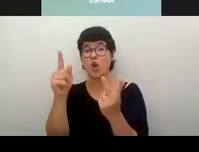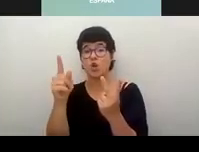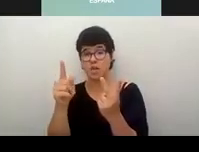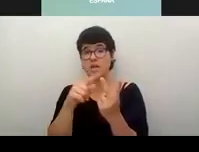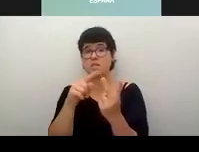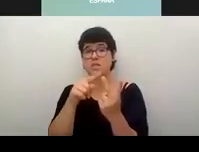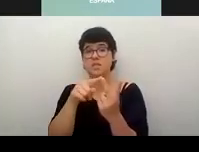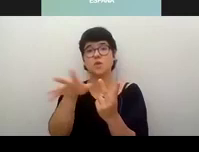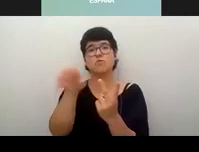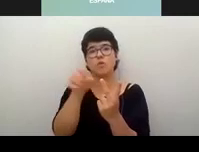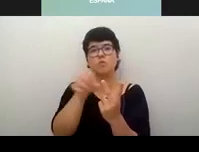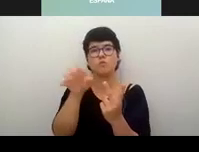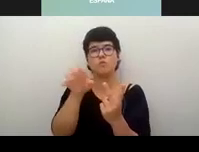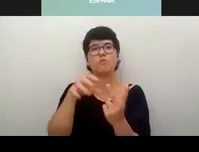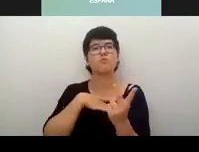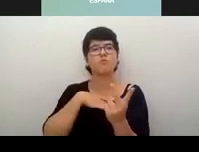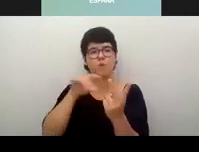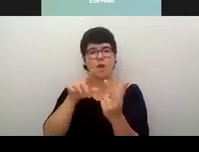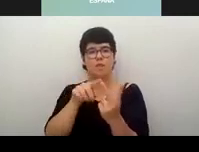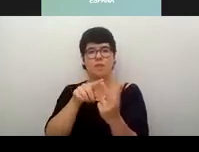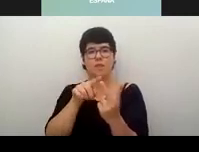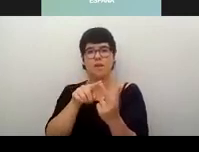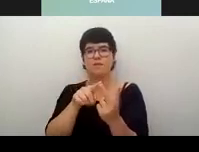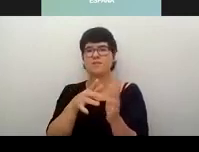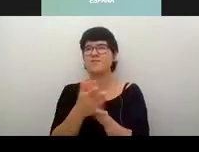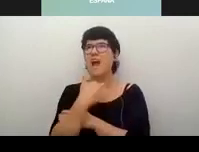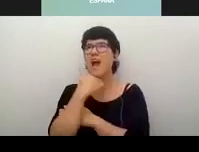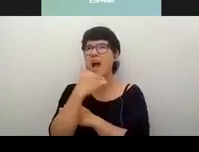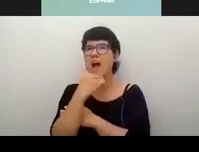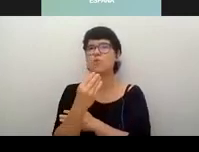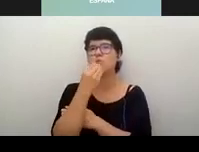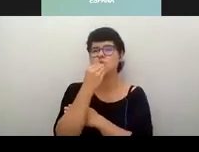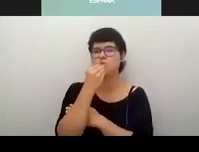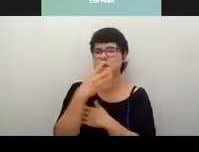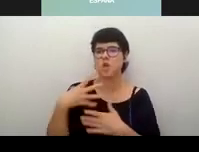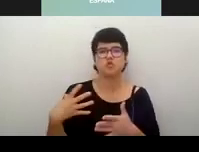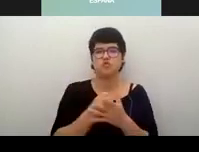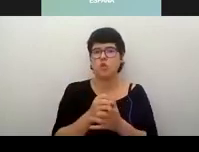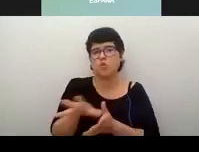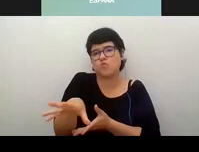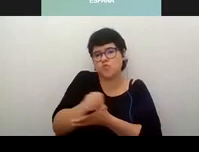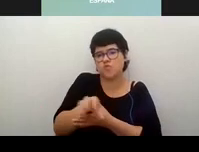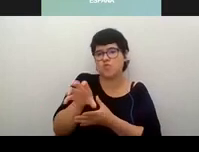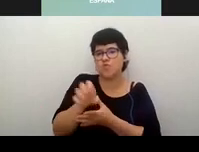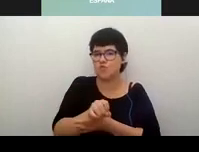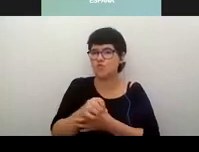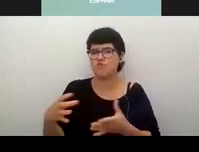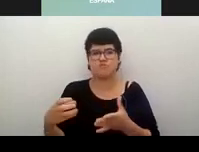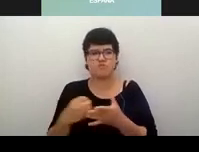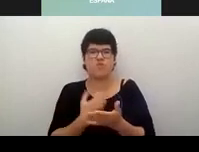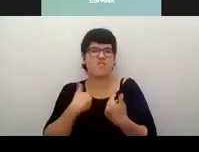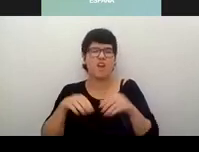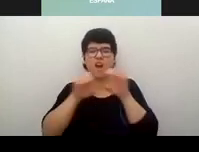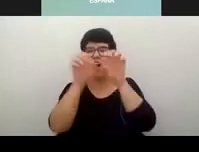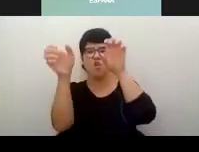de recogerlas. Es decir, de cualquier alimento, a nivel intestinal absorbemos todas las calorías que necesitamos. Y a nivel de colon ya damos por hecho que aquellos